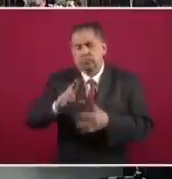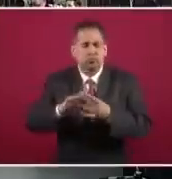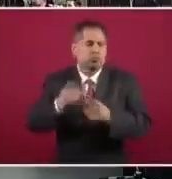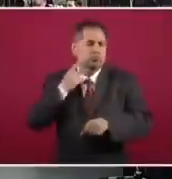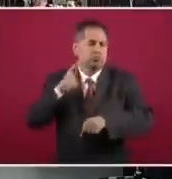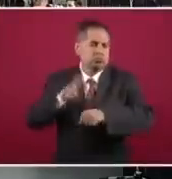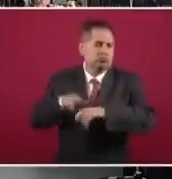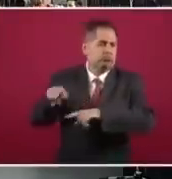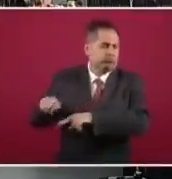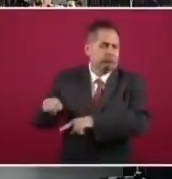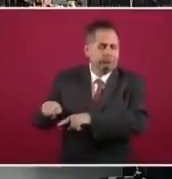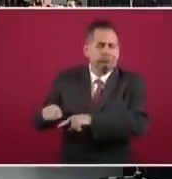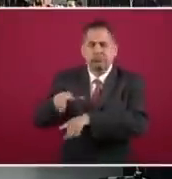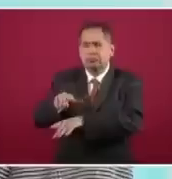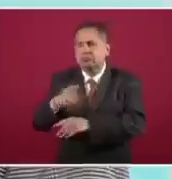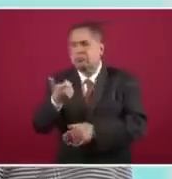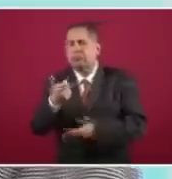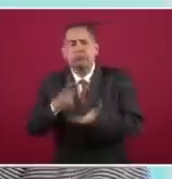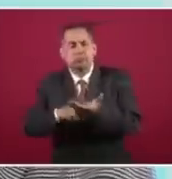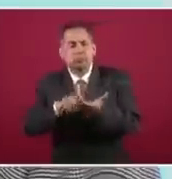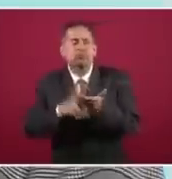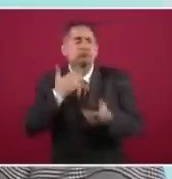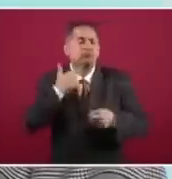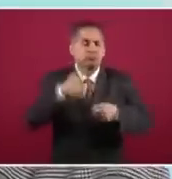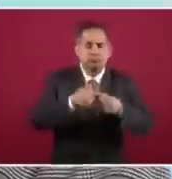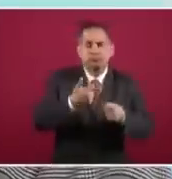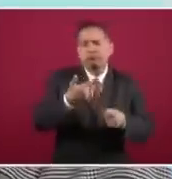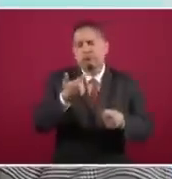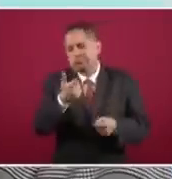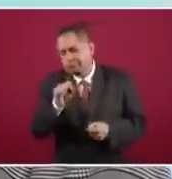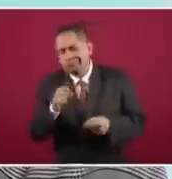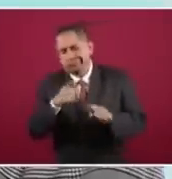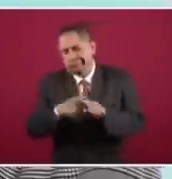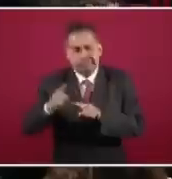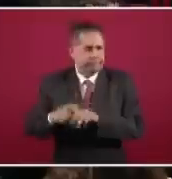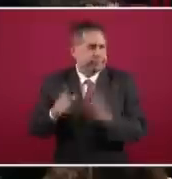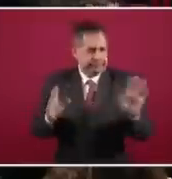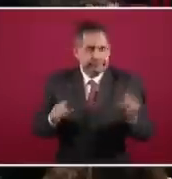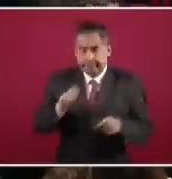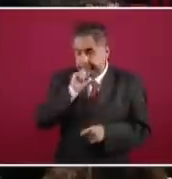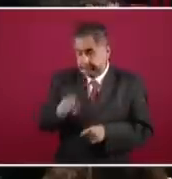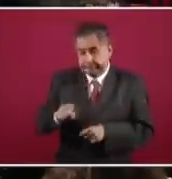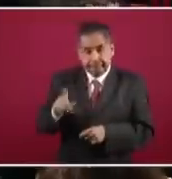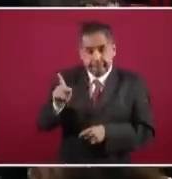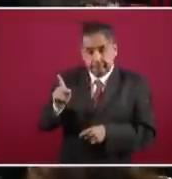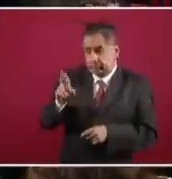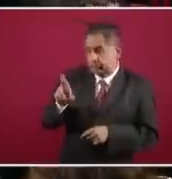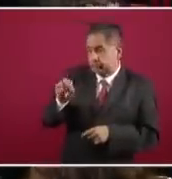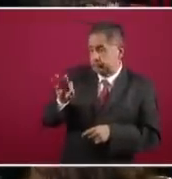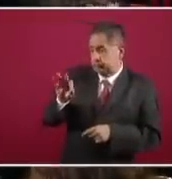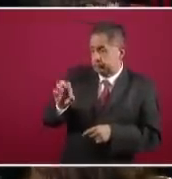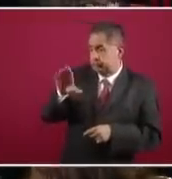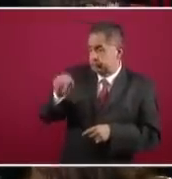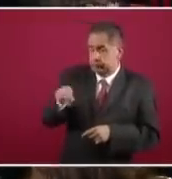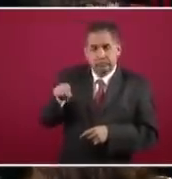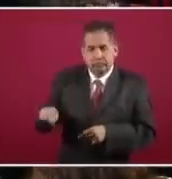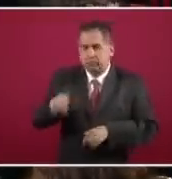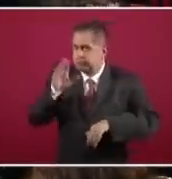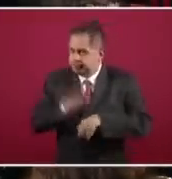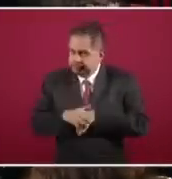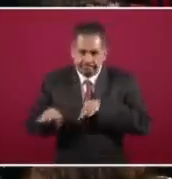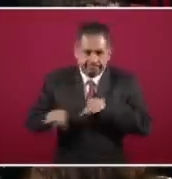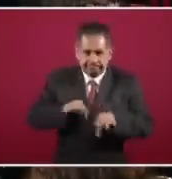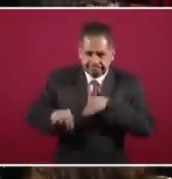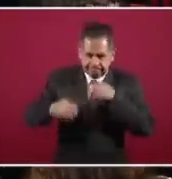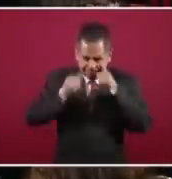procurador Sheffield respecto a los precios de los combustibles. Pues en el Buen Fin, Profeco tiene mucho más trabajo